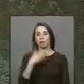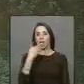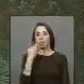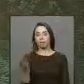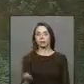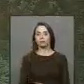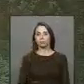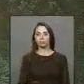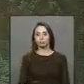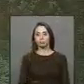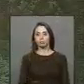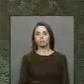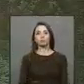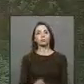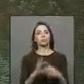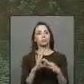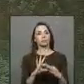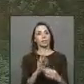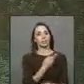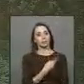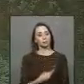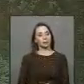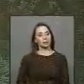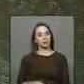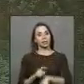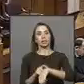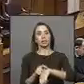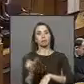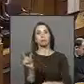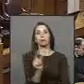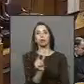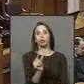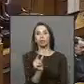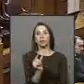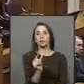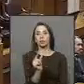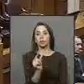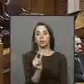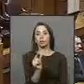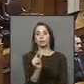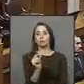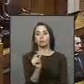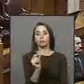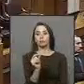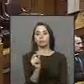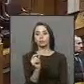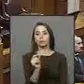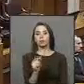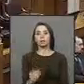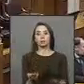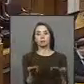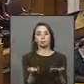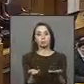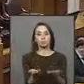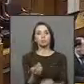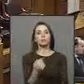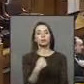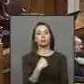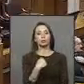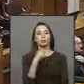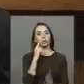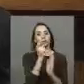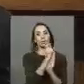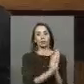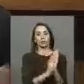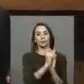palabra. Gracias, presidente. En el corto tiempo que todavía continúa estando a disposición, yo traía un